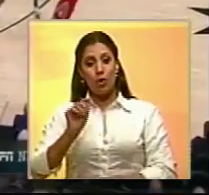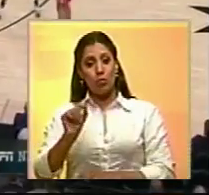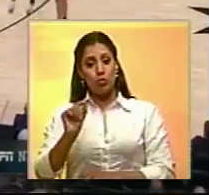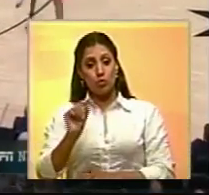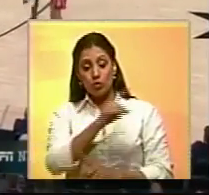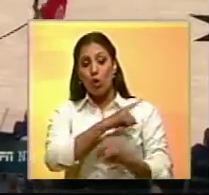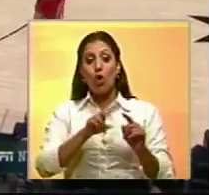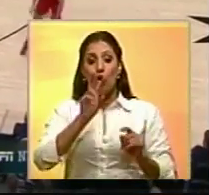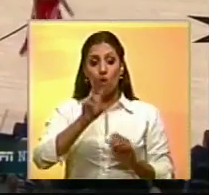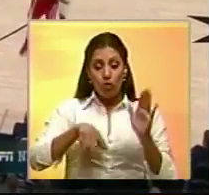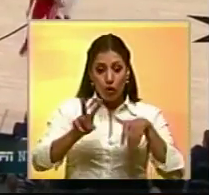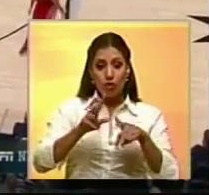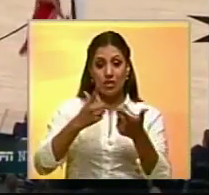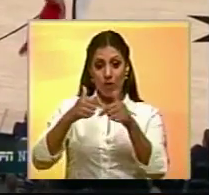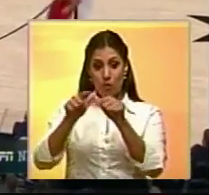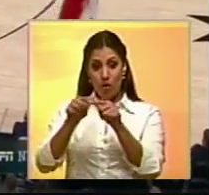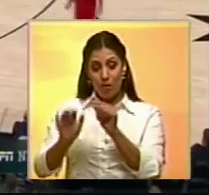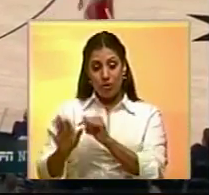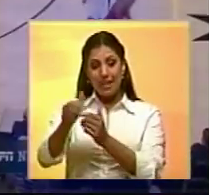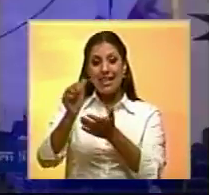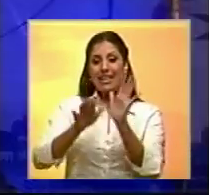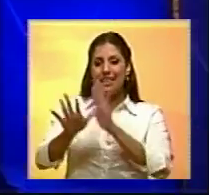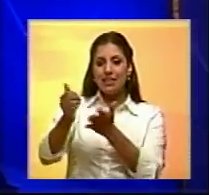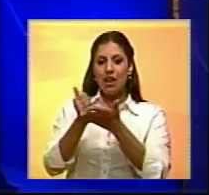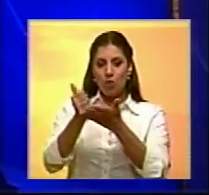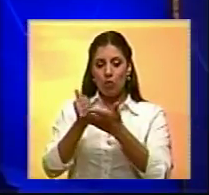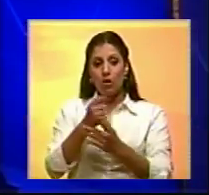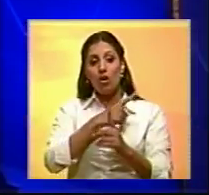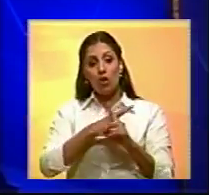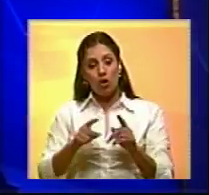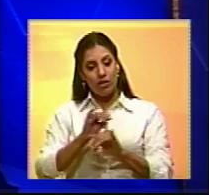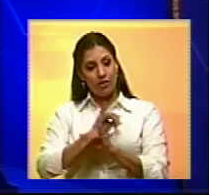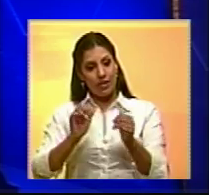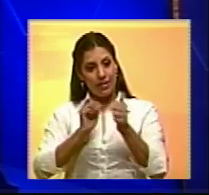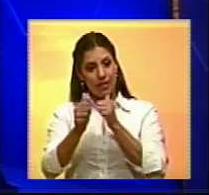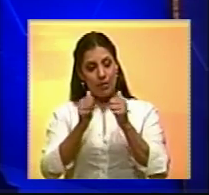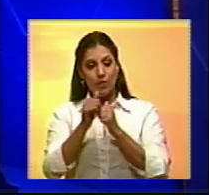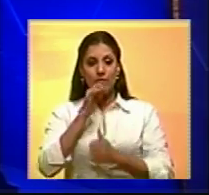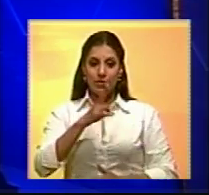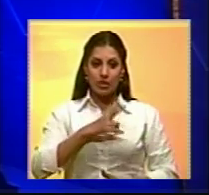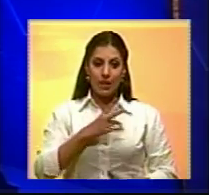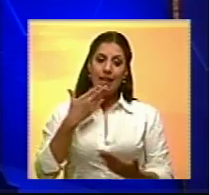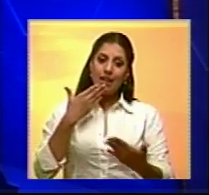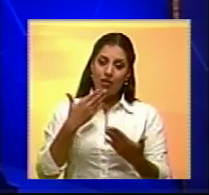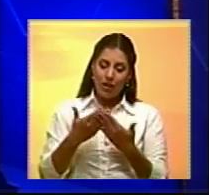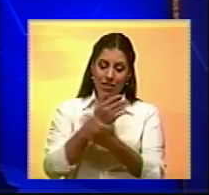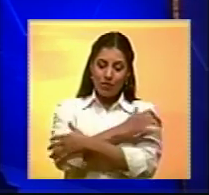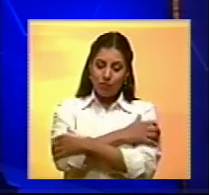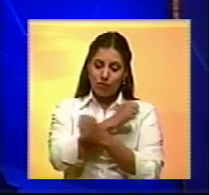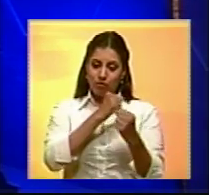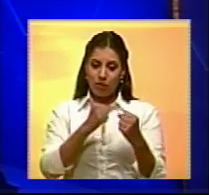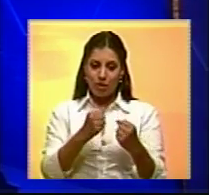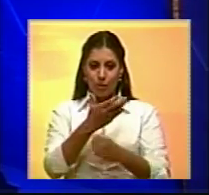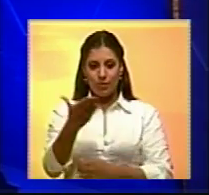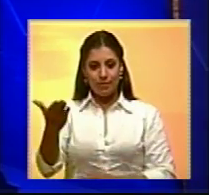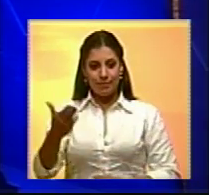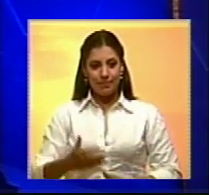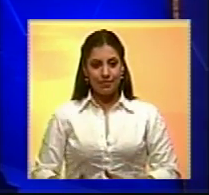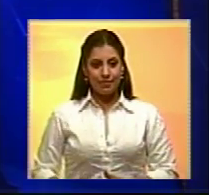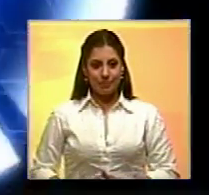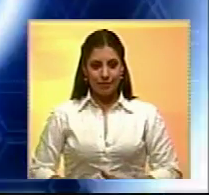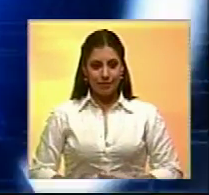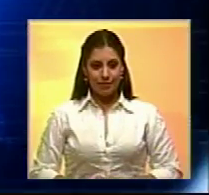puntos, 12 rebotes y 15 asistencias. Amigas y amigos, hasta aquí los deportes en su noticiero Venevisión. Un fuerte abrazo para